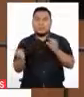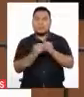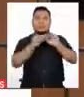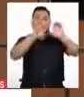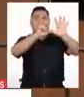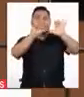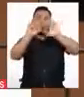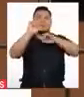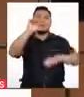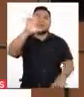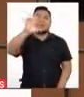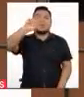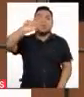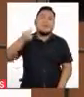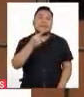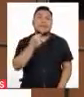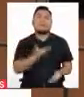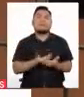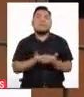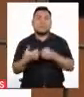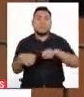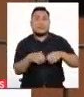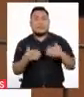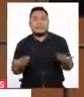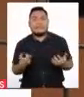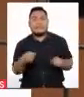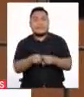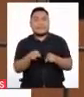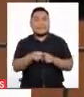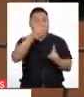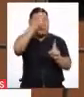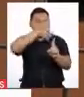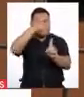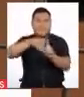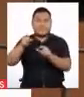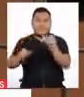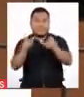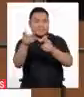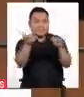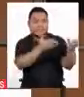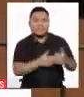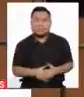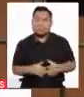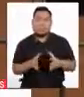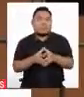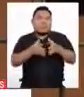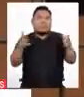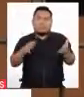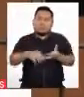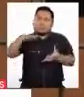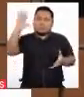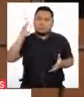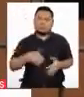605 mil pruebas que hemos hecho, obviamente a la misma cantidad de ciudadanos. Una cantidad muy superior